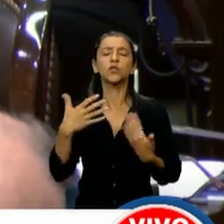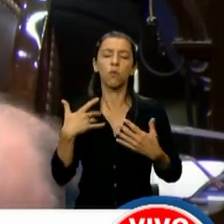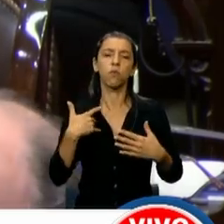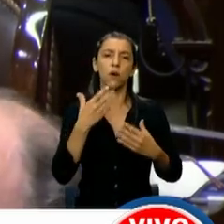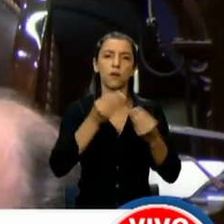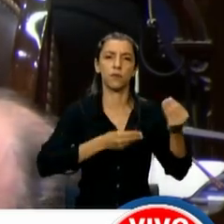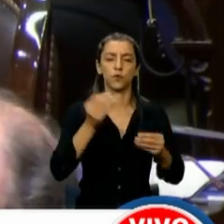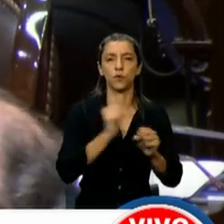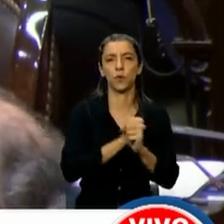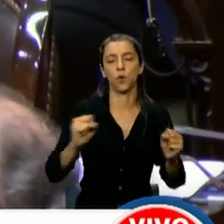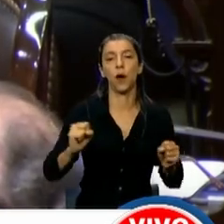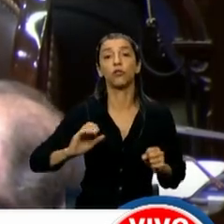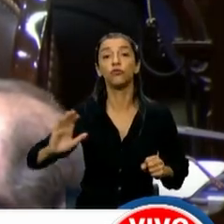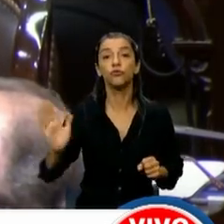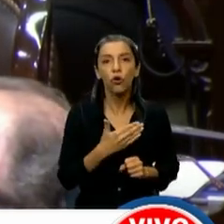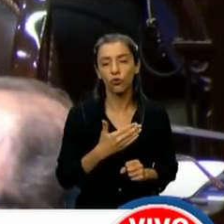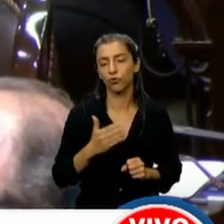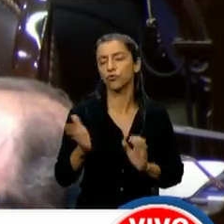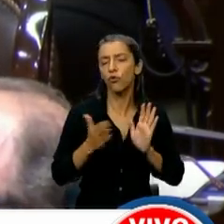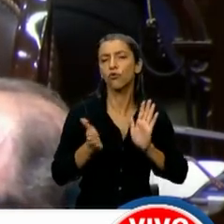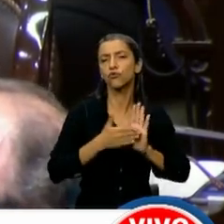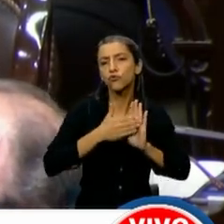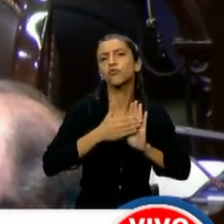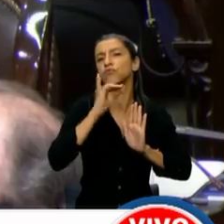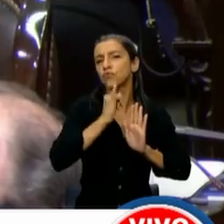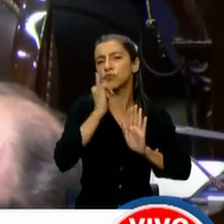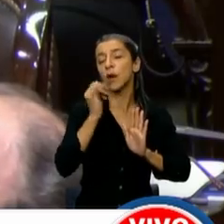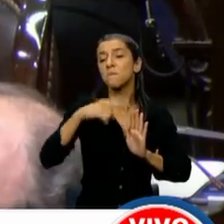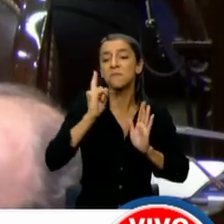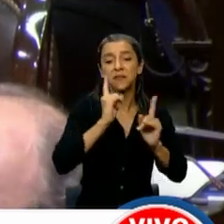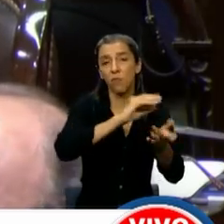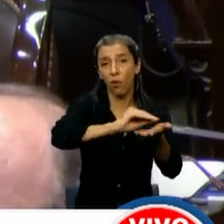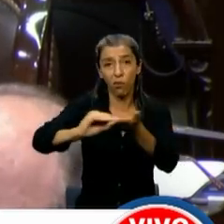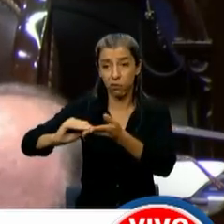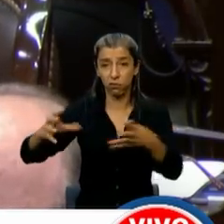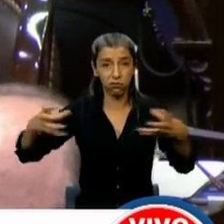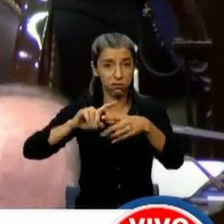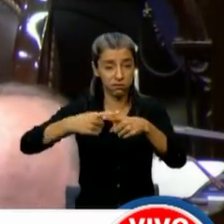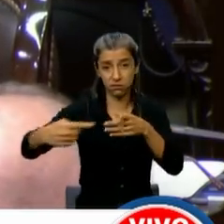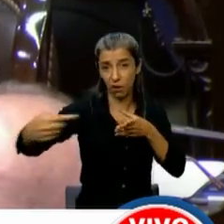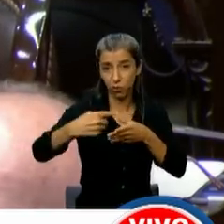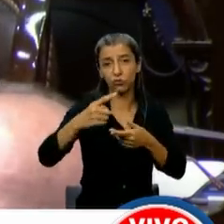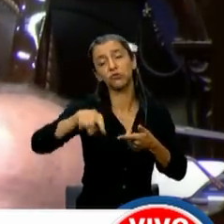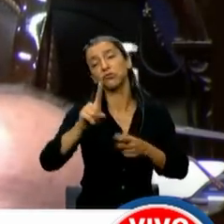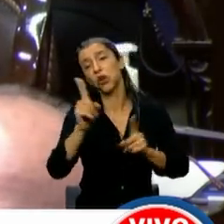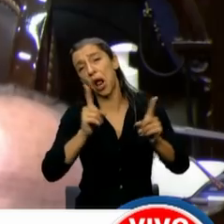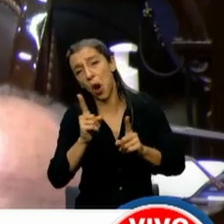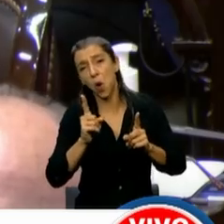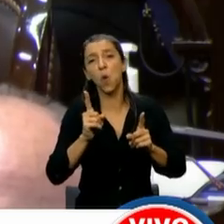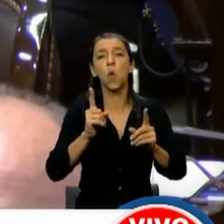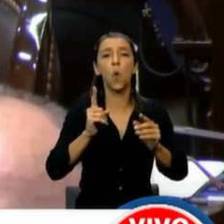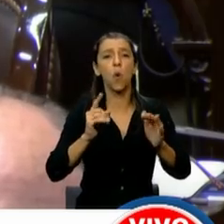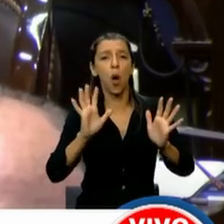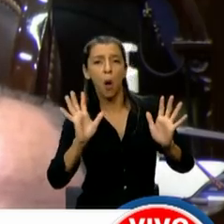el presupuesto todos los argumentos que usaron todos los diputados de la oposición más razonables o menos